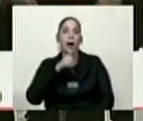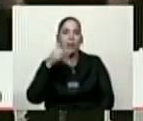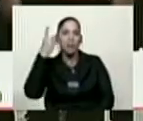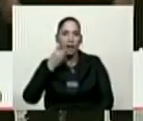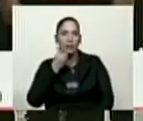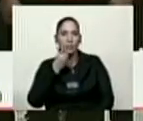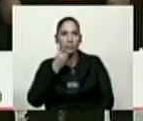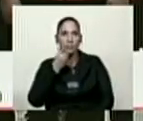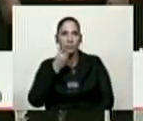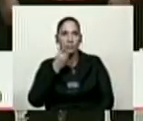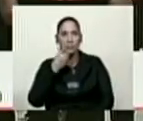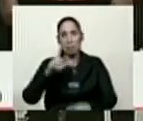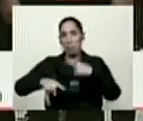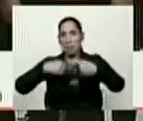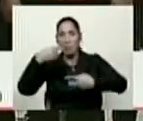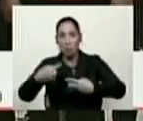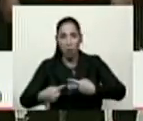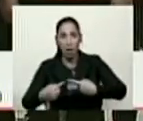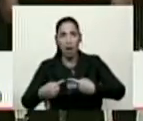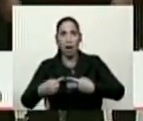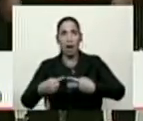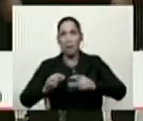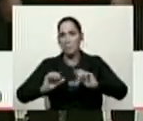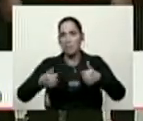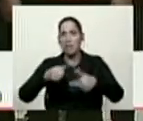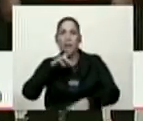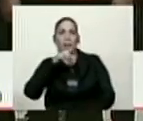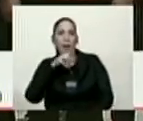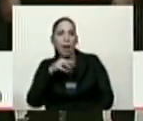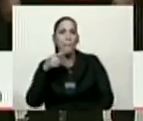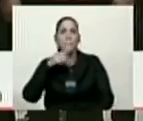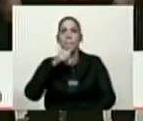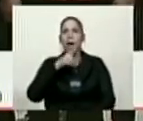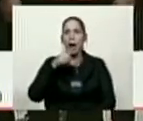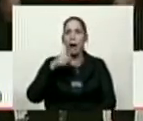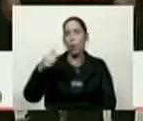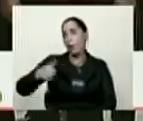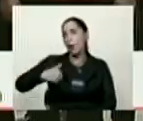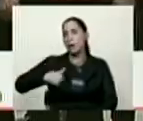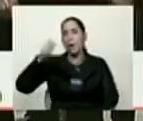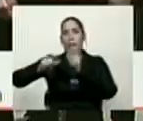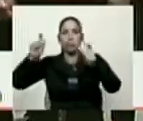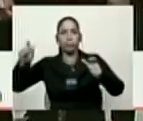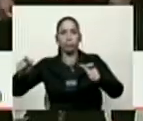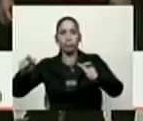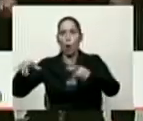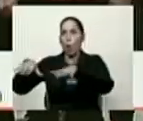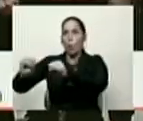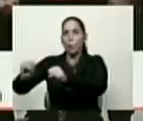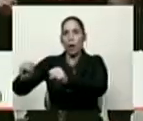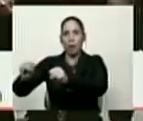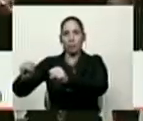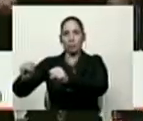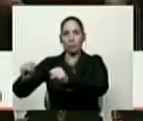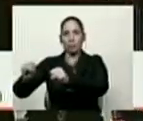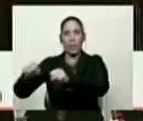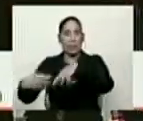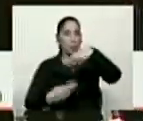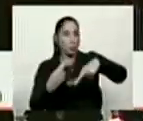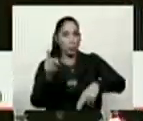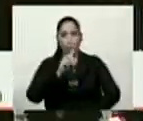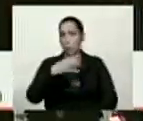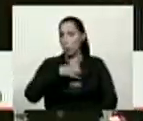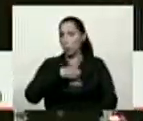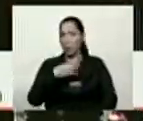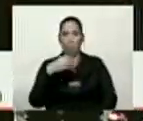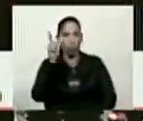mal de Daniel Haro, o de Luis José, o de cualquiera para ocupar su puesto. Los revolucionarios no podemos ser así.